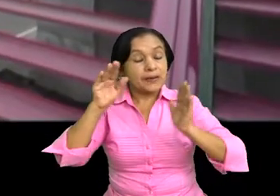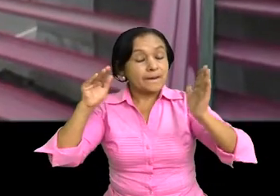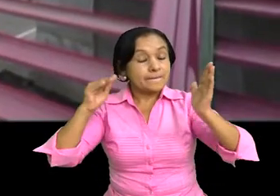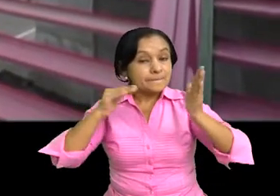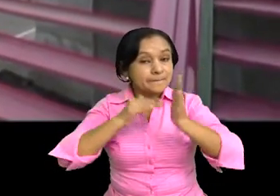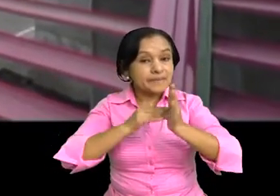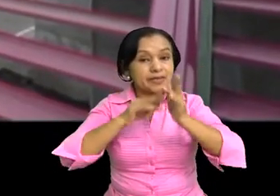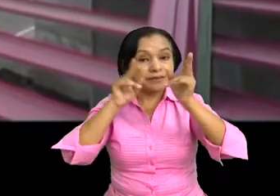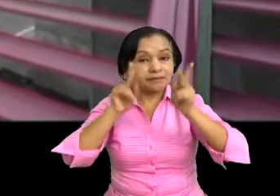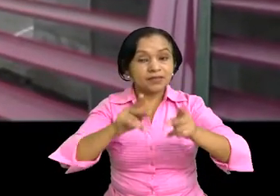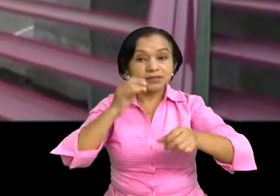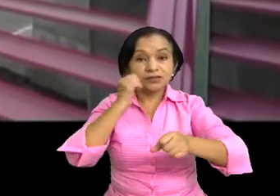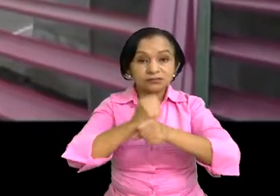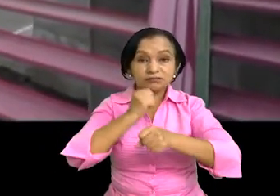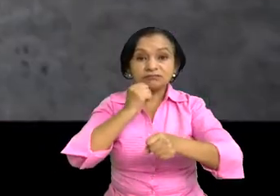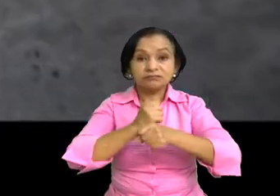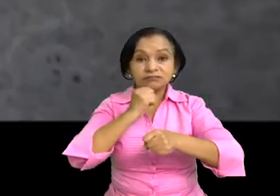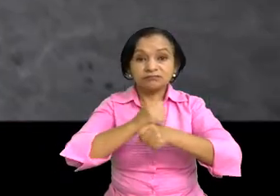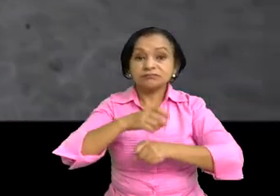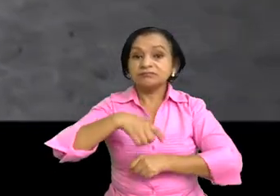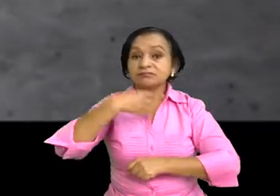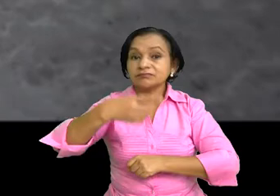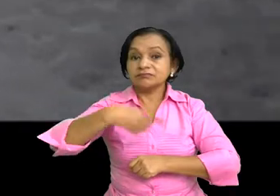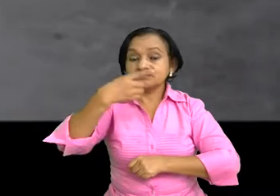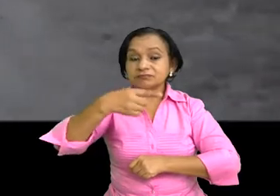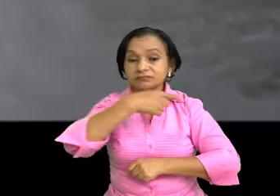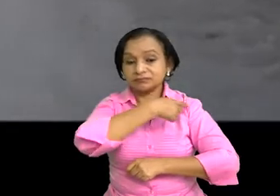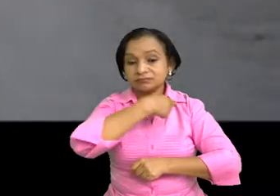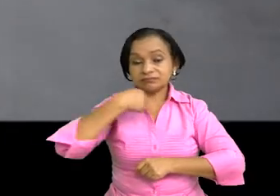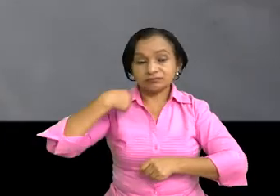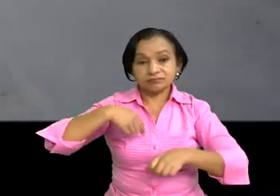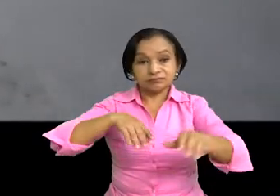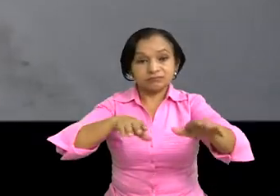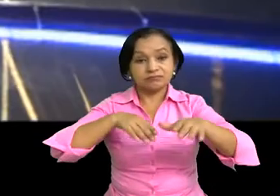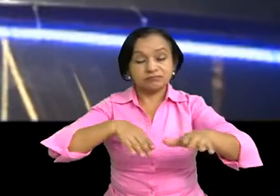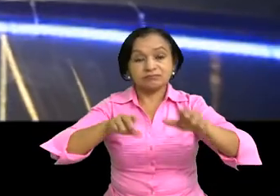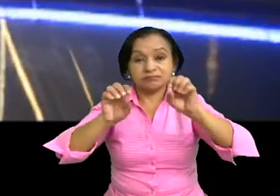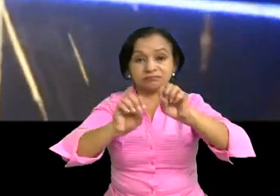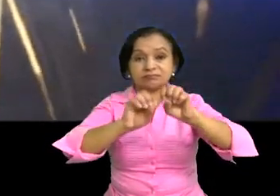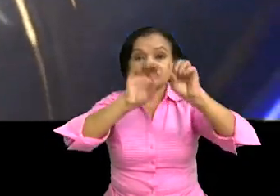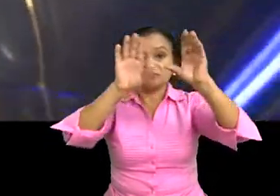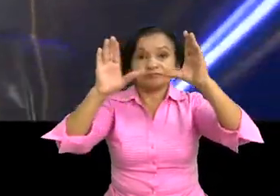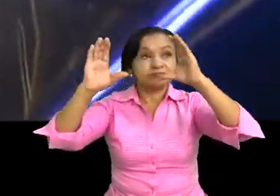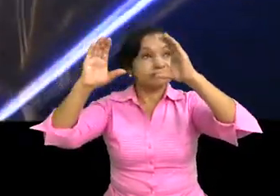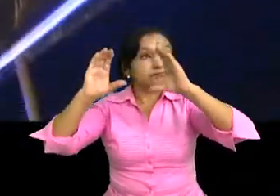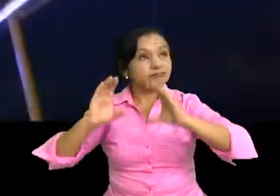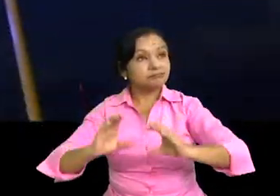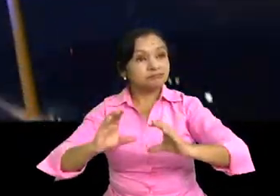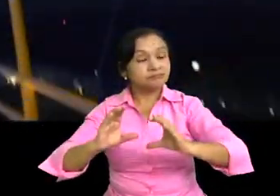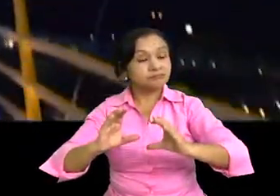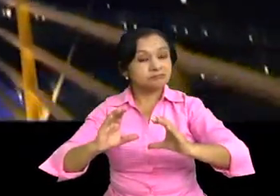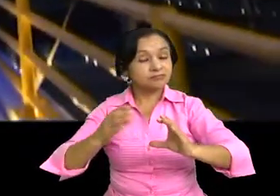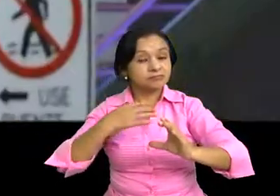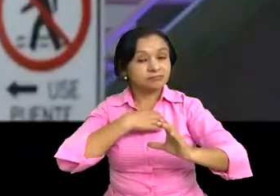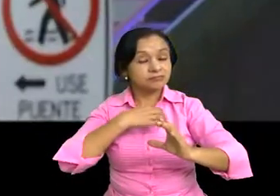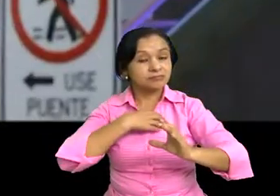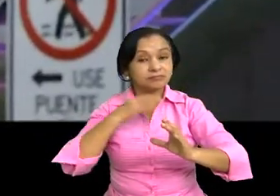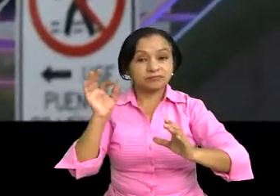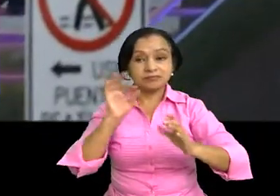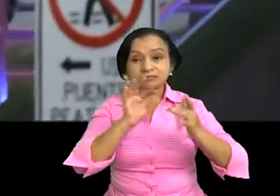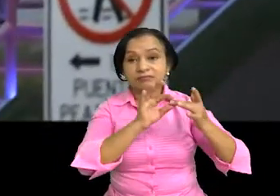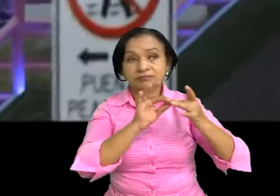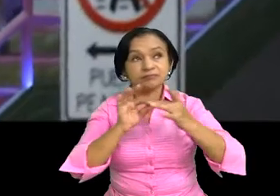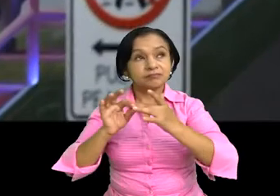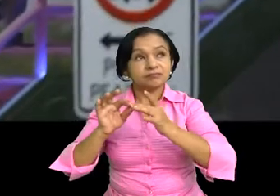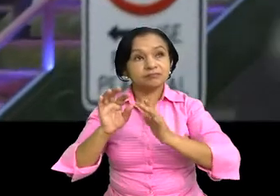zona transitando diariamente en la mañana, en la tarde. Entonces el puente tiene una característica especial, es